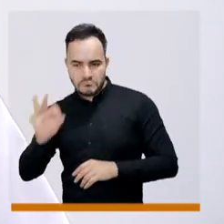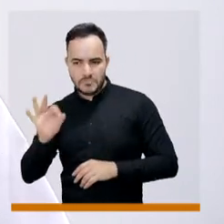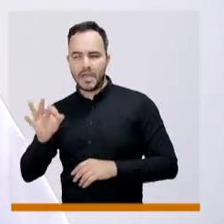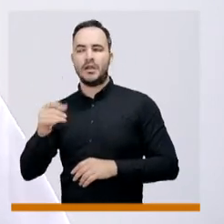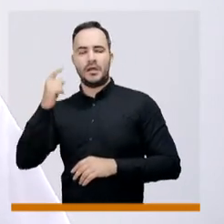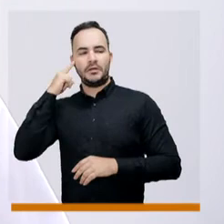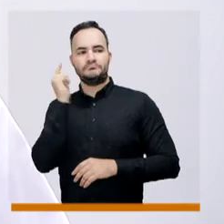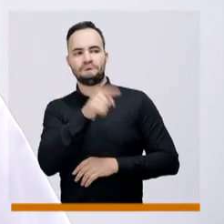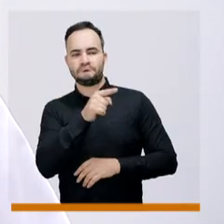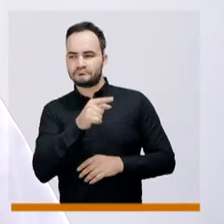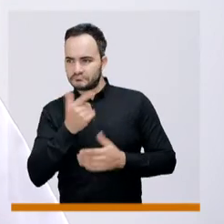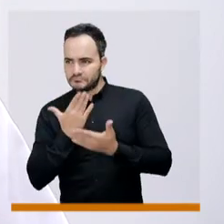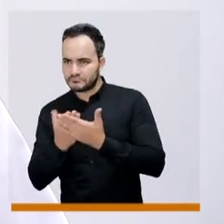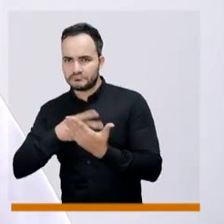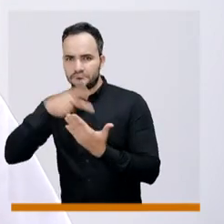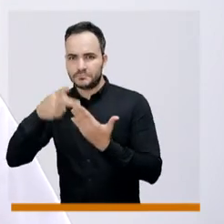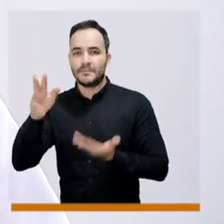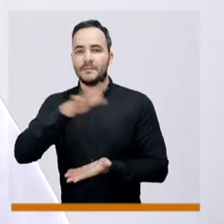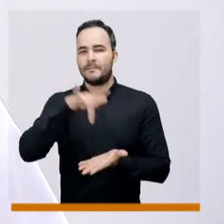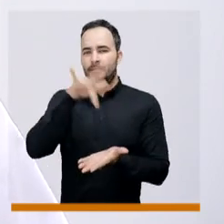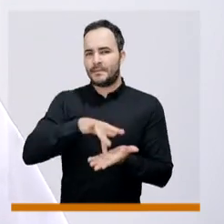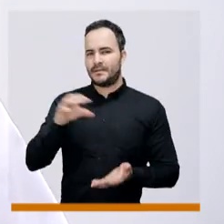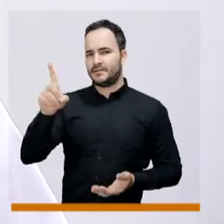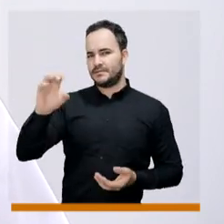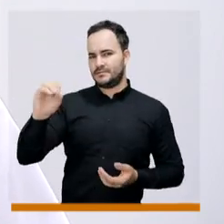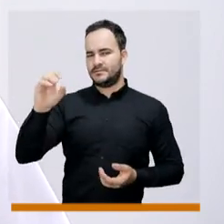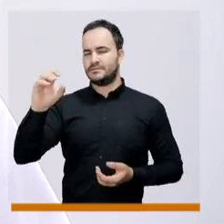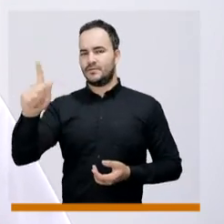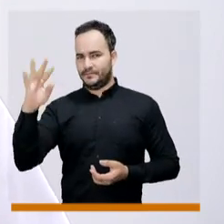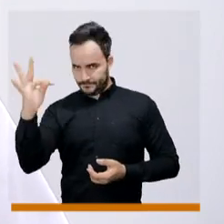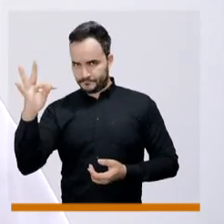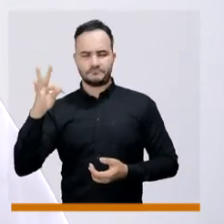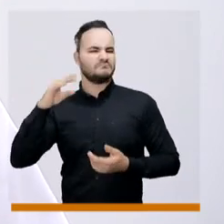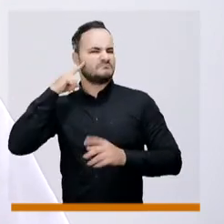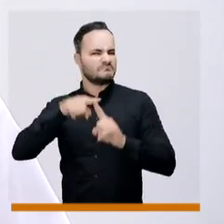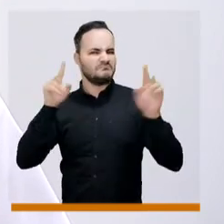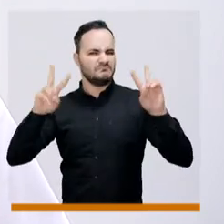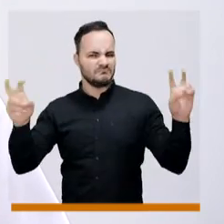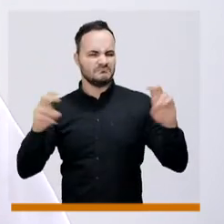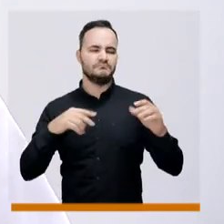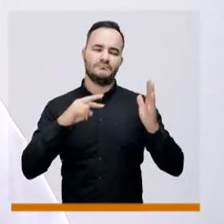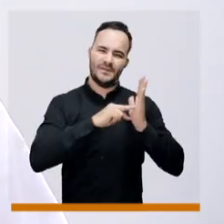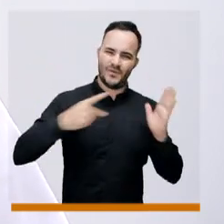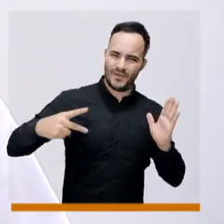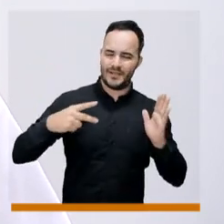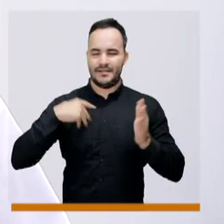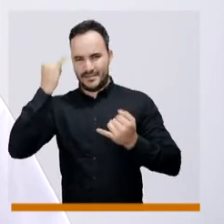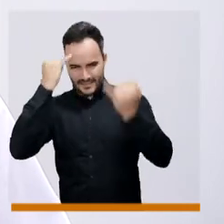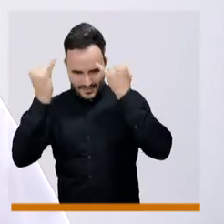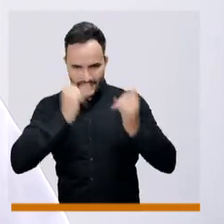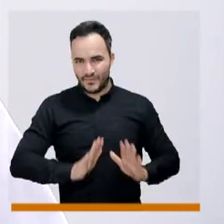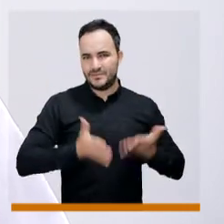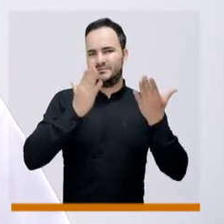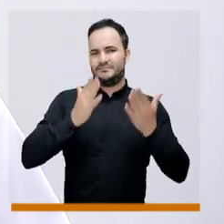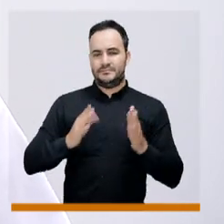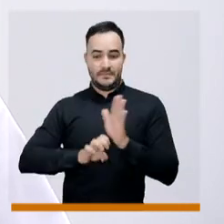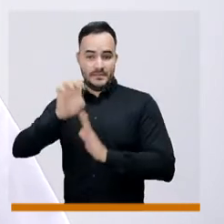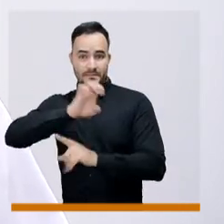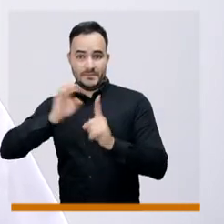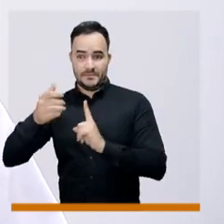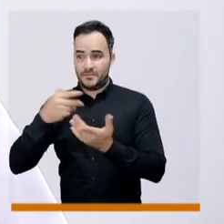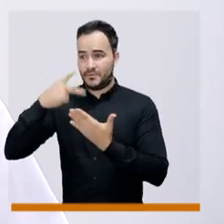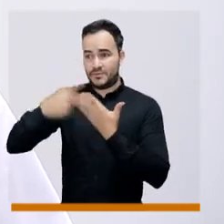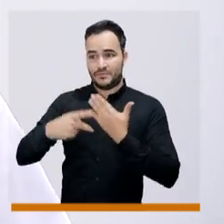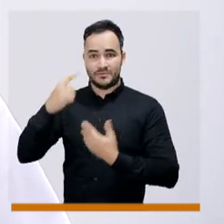parque tecnológico, Parque Soft, que se enfoca en temas de educación en tecnología, que se enfoca en temas de emprendimiento